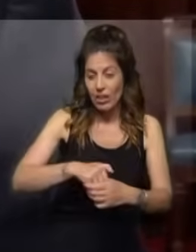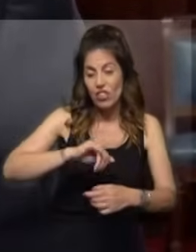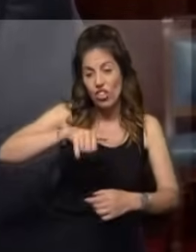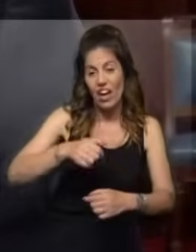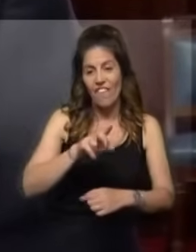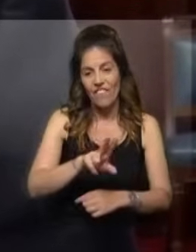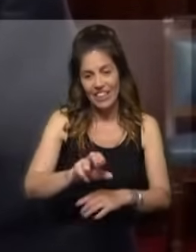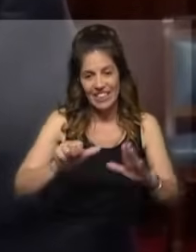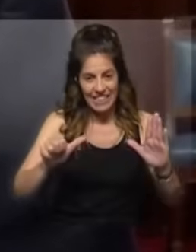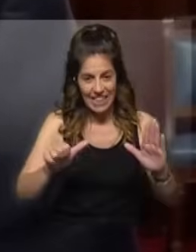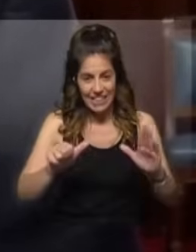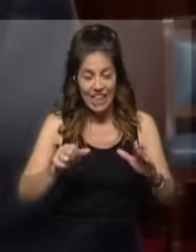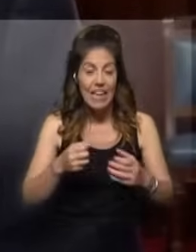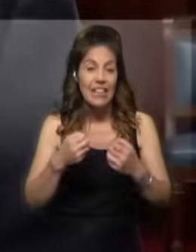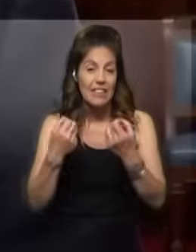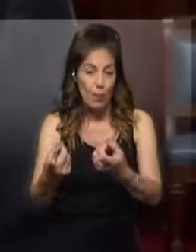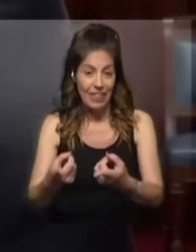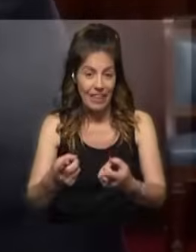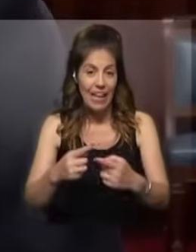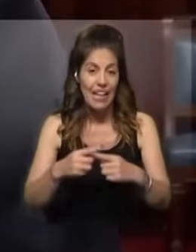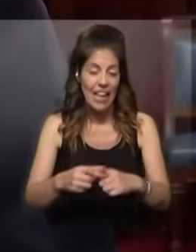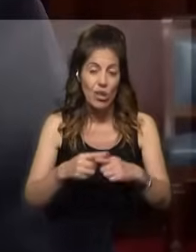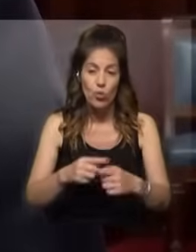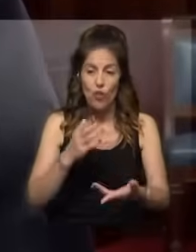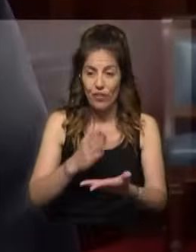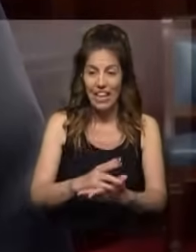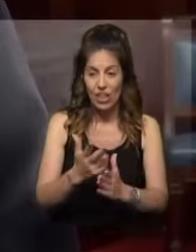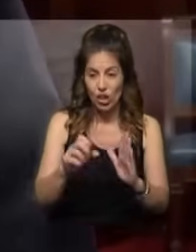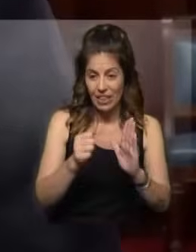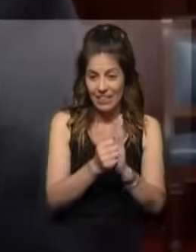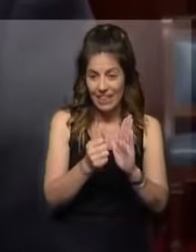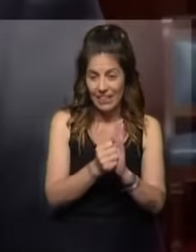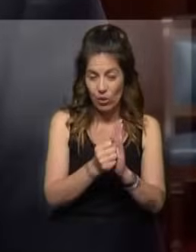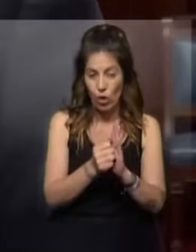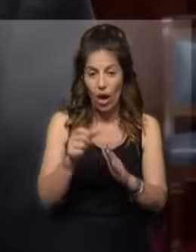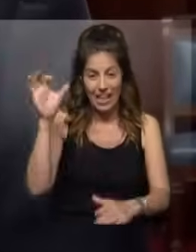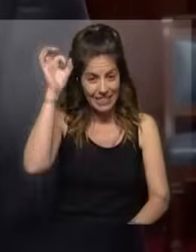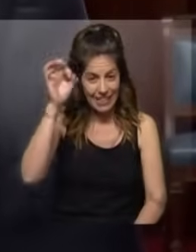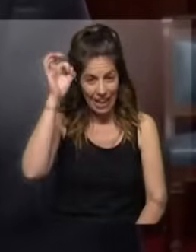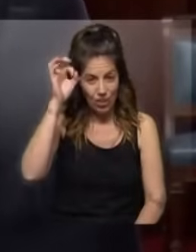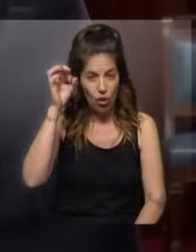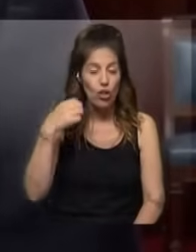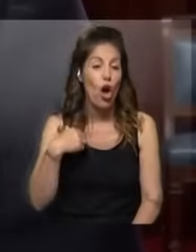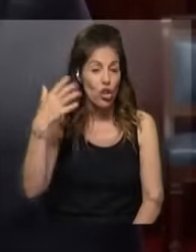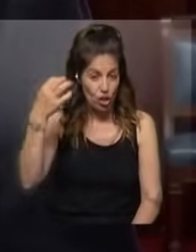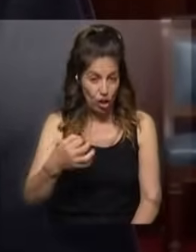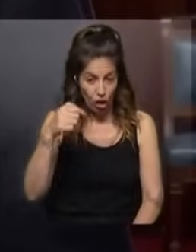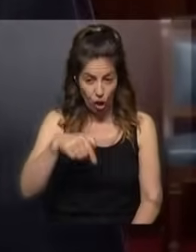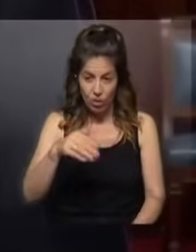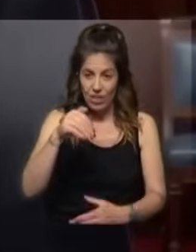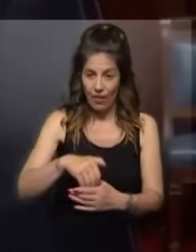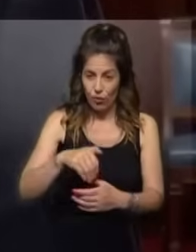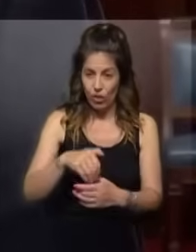26 a 29 y pase la discusión final de estos tres artículos más polémicos al senado no Yo quiero creer que se va a terminar votando a ver